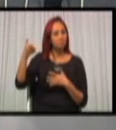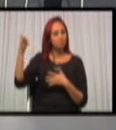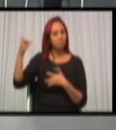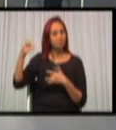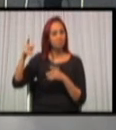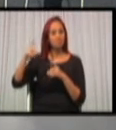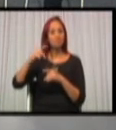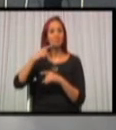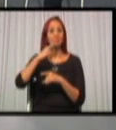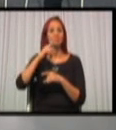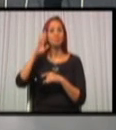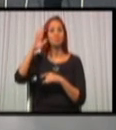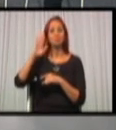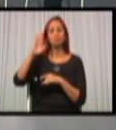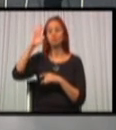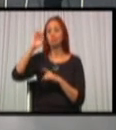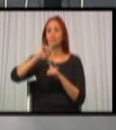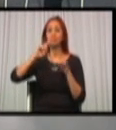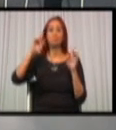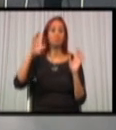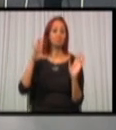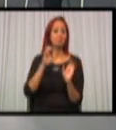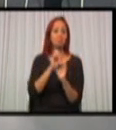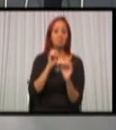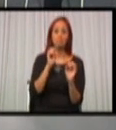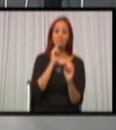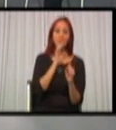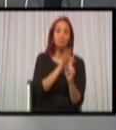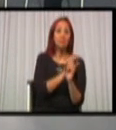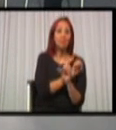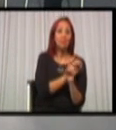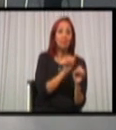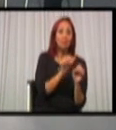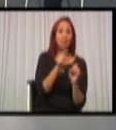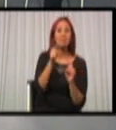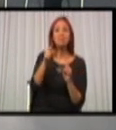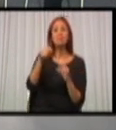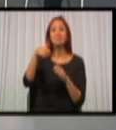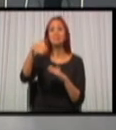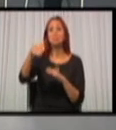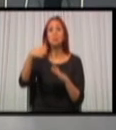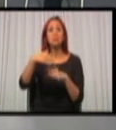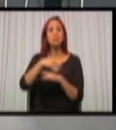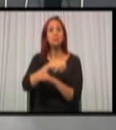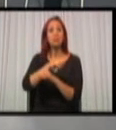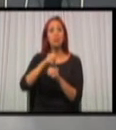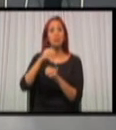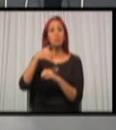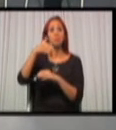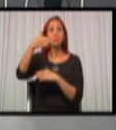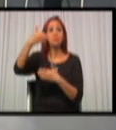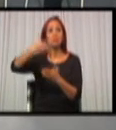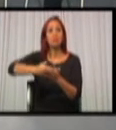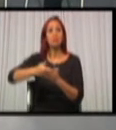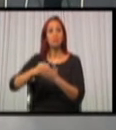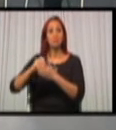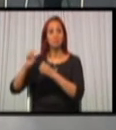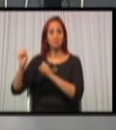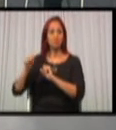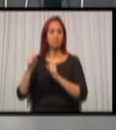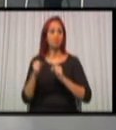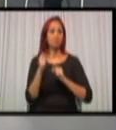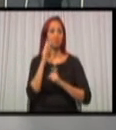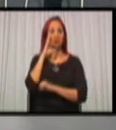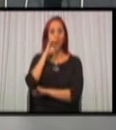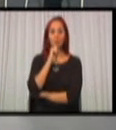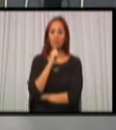la gente dice es prometen y prometen, pero no ejecutan. O dicen que van a hacer, pero después no hacen, porque cuando llegan a la municipalidad se